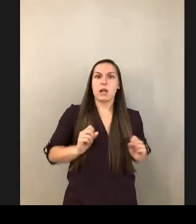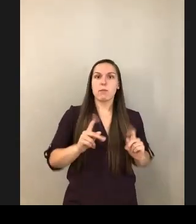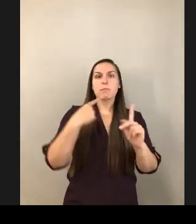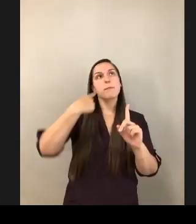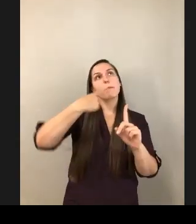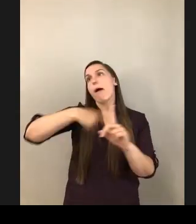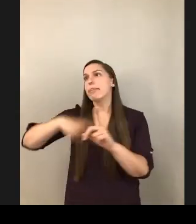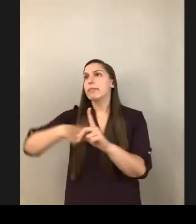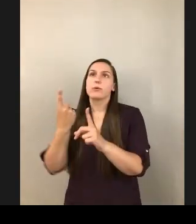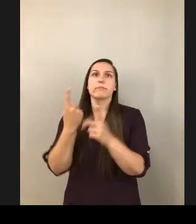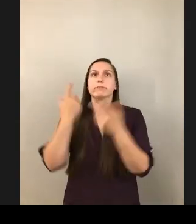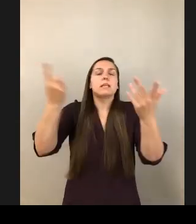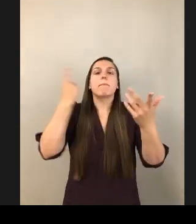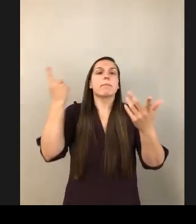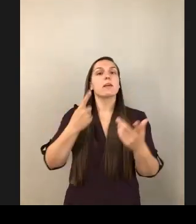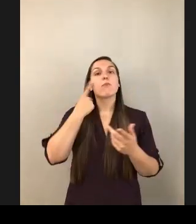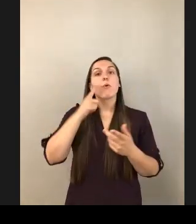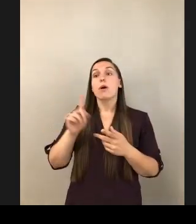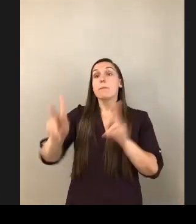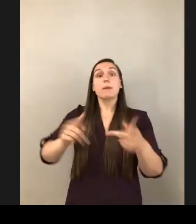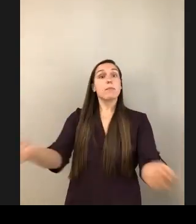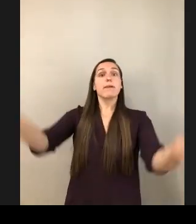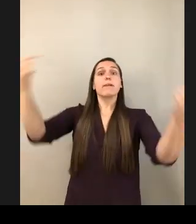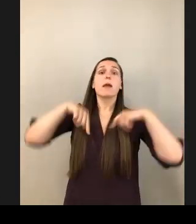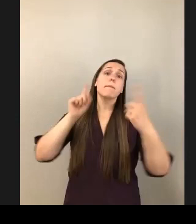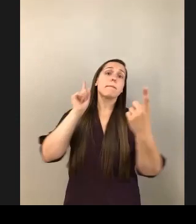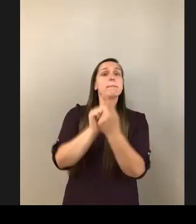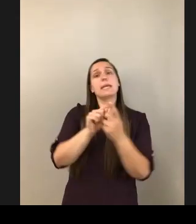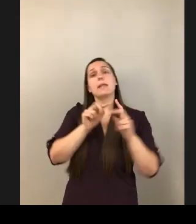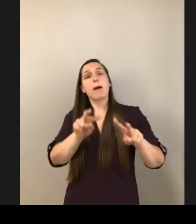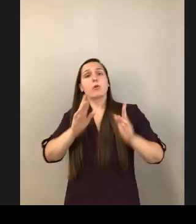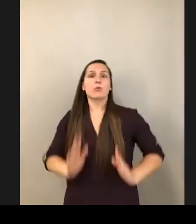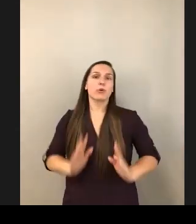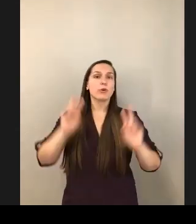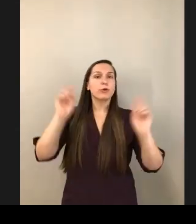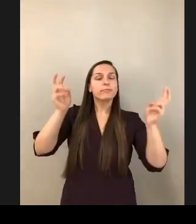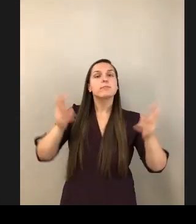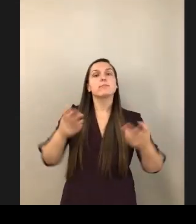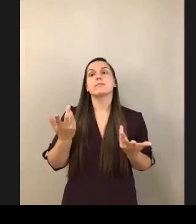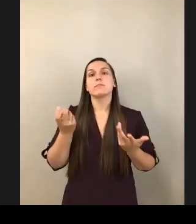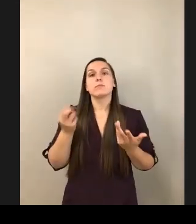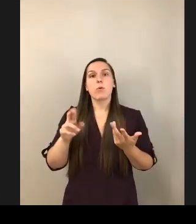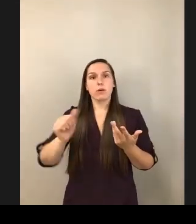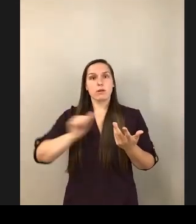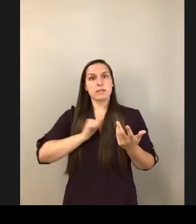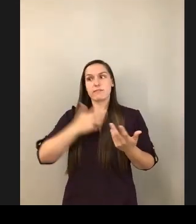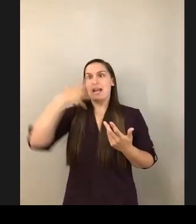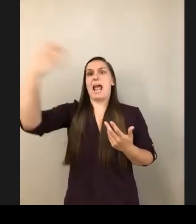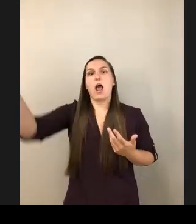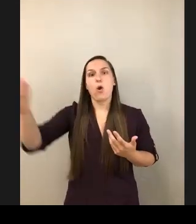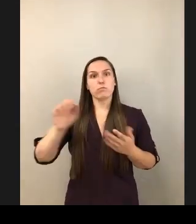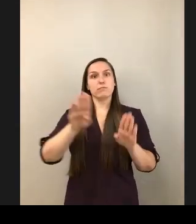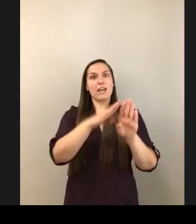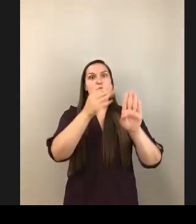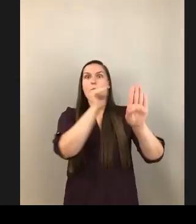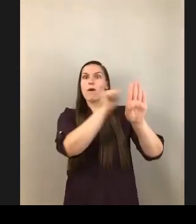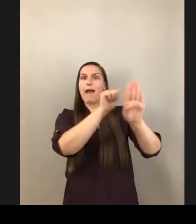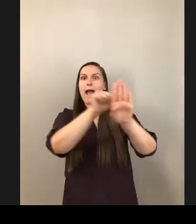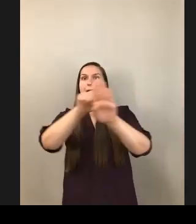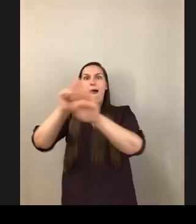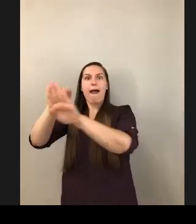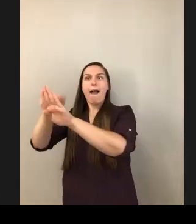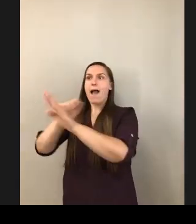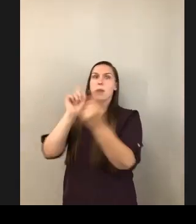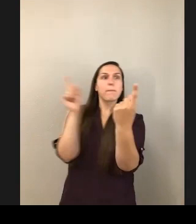y también escuchar a que la gente conozca al monitor y